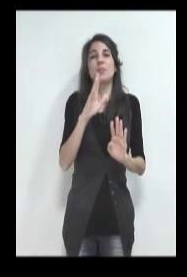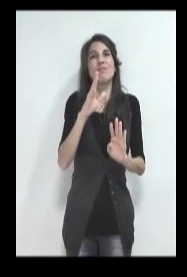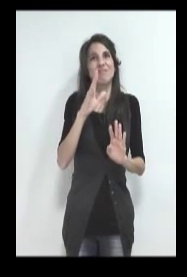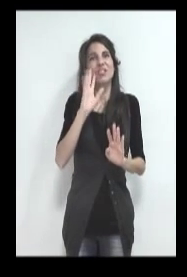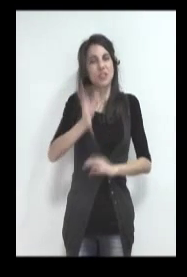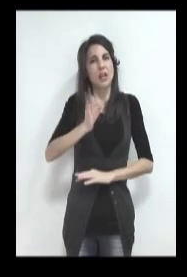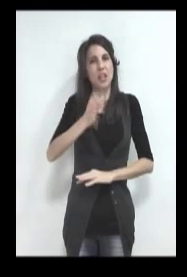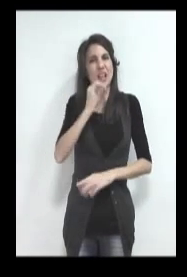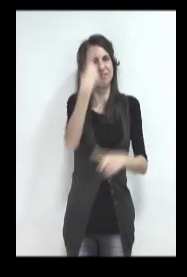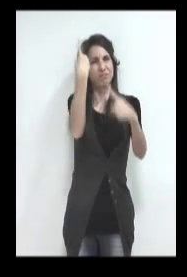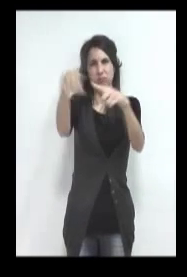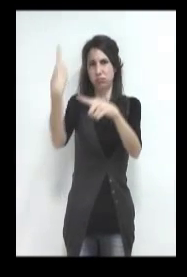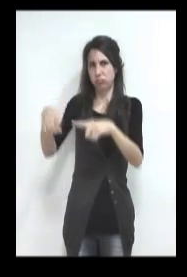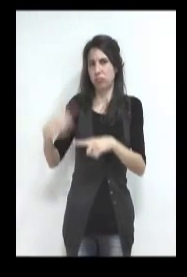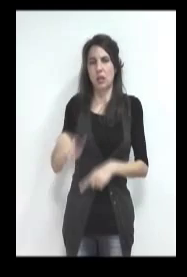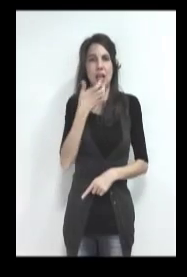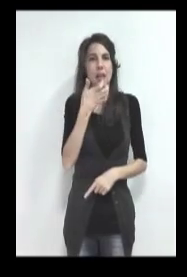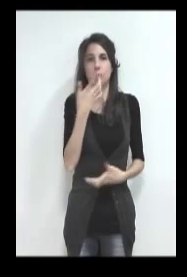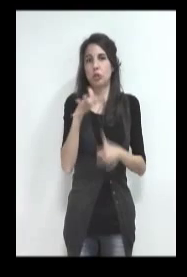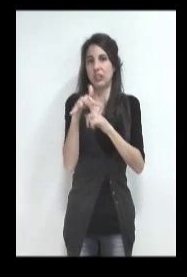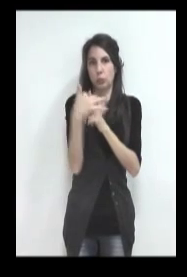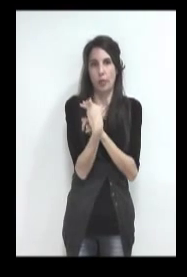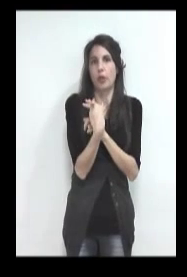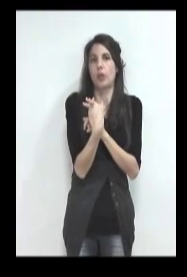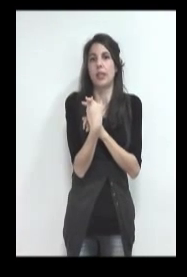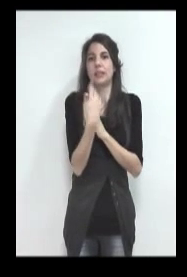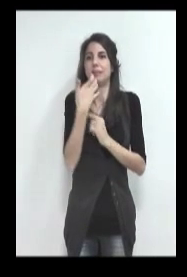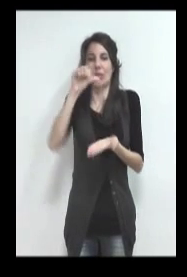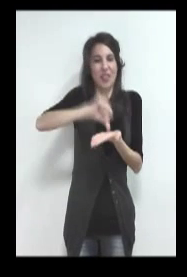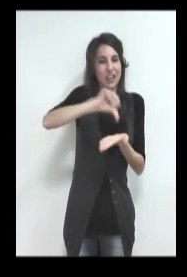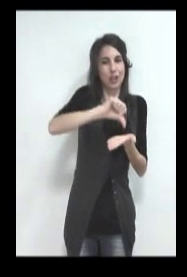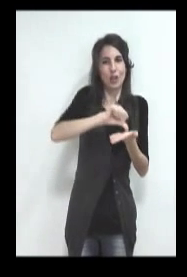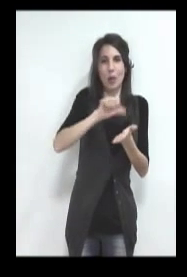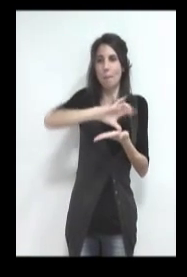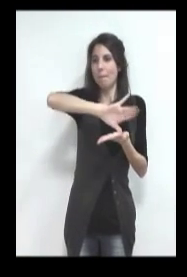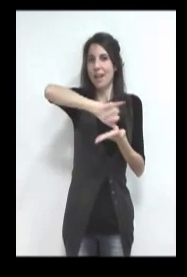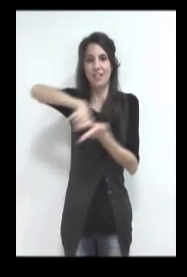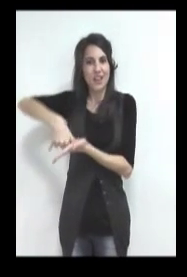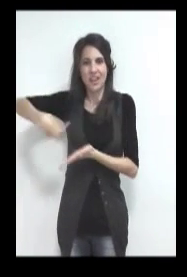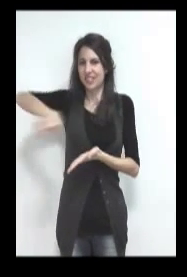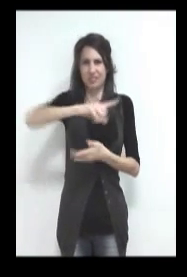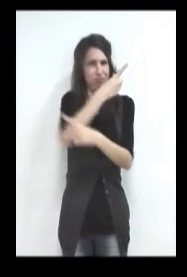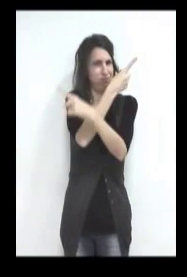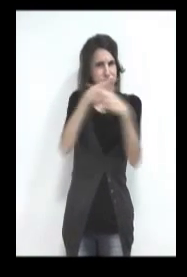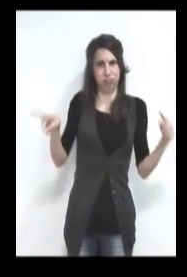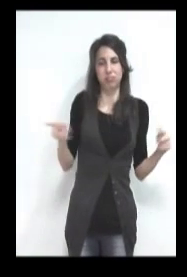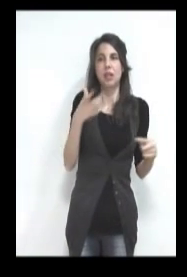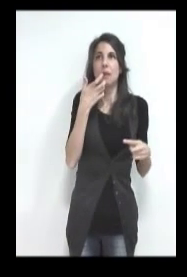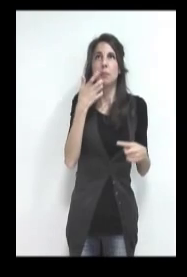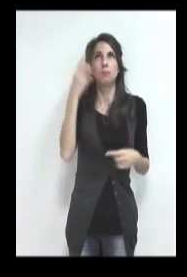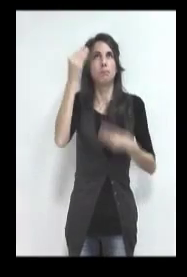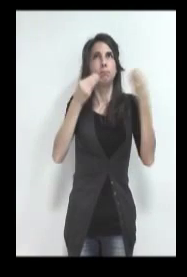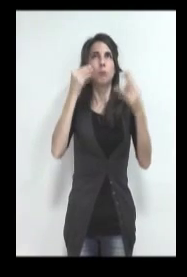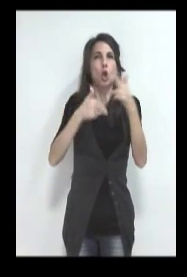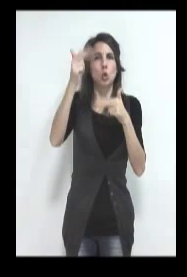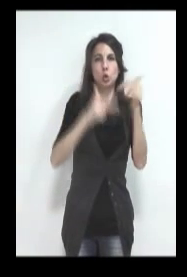grandes diferencias, por ejemplo, en situaciones como centro y periferia, ¿no? Y la idea es que cuando estamos pensando en construir